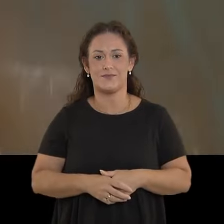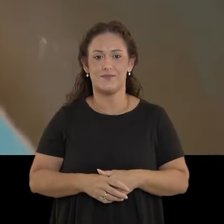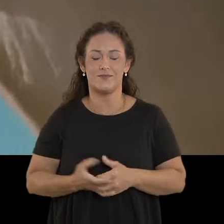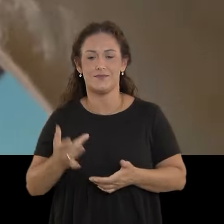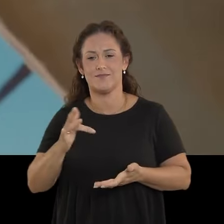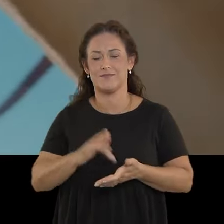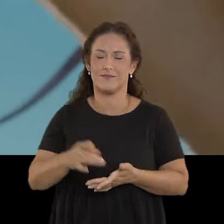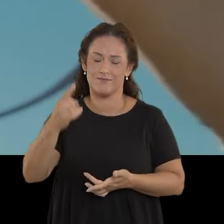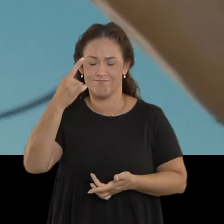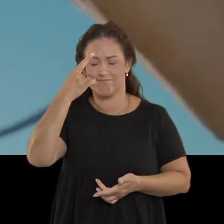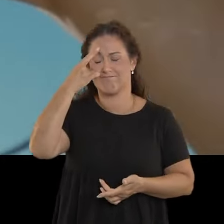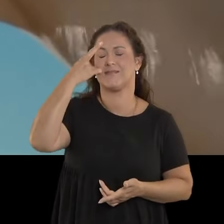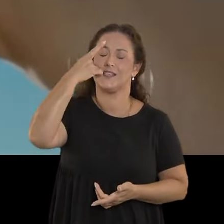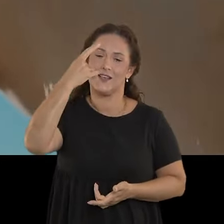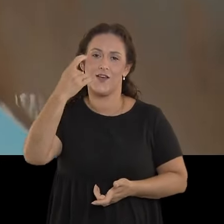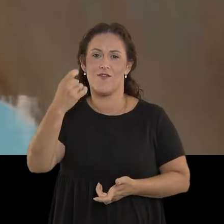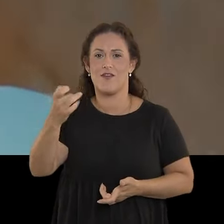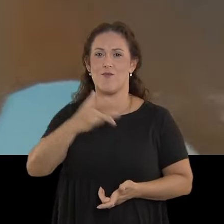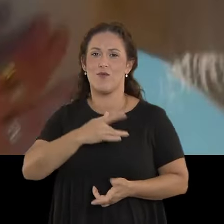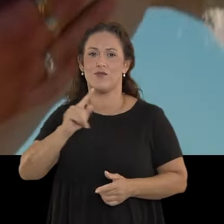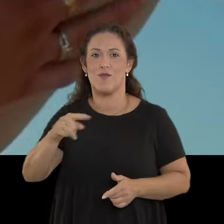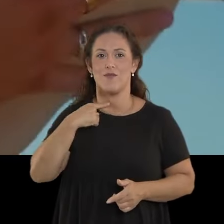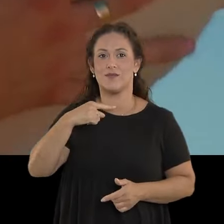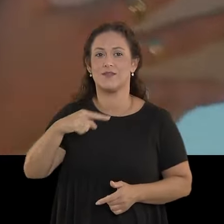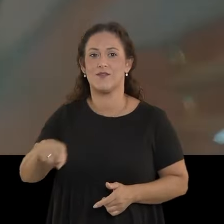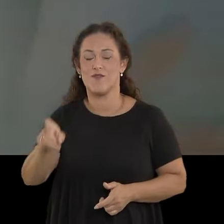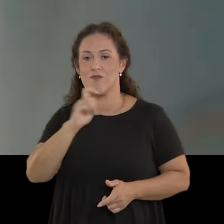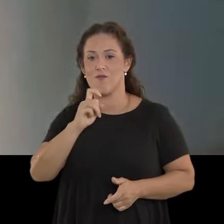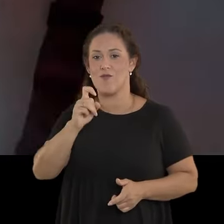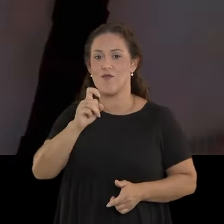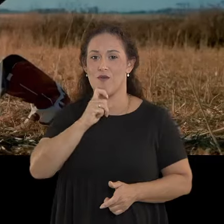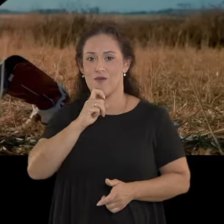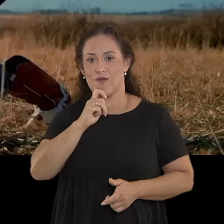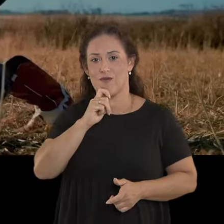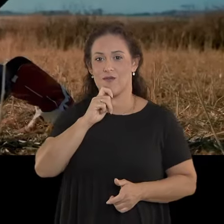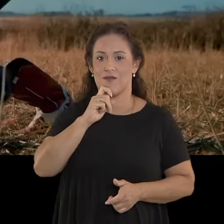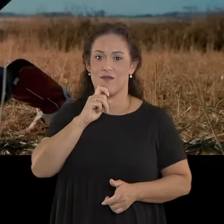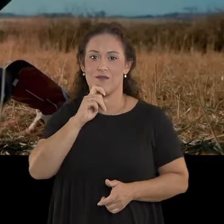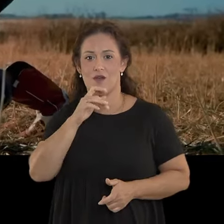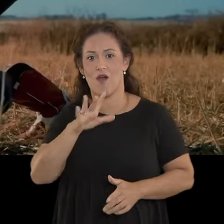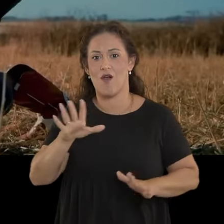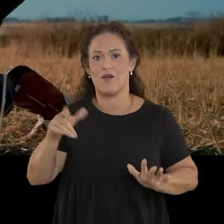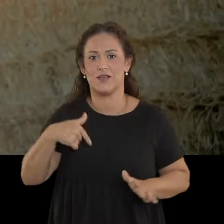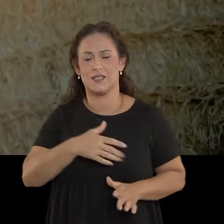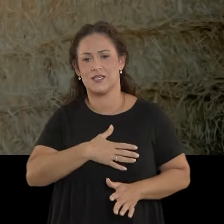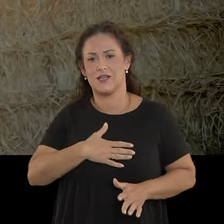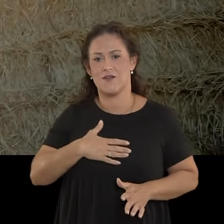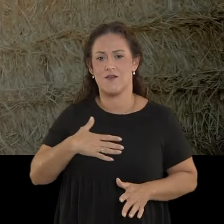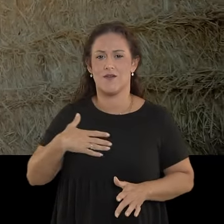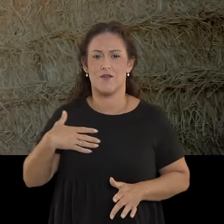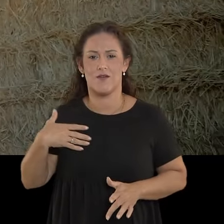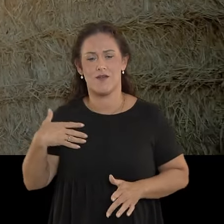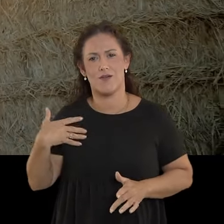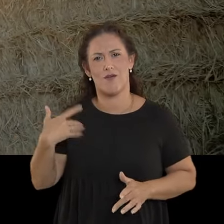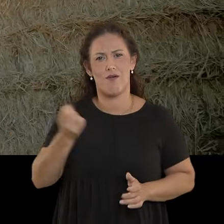Recuerdos de cómo perdí tu amor y ya nunca volvió. Por más que quiera, no